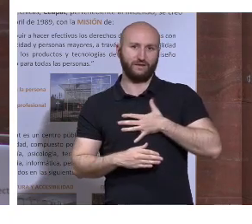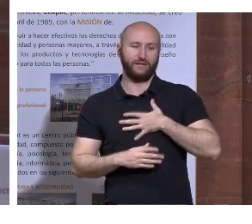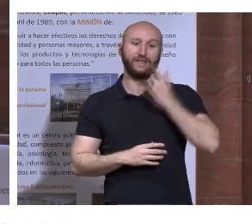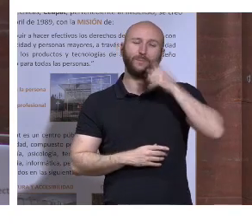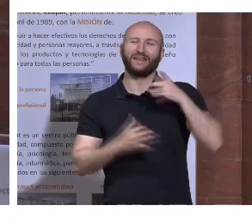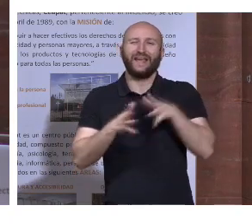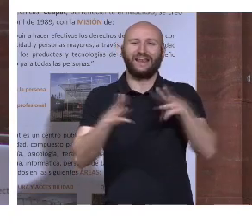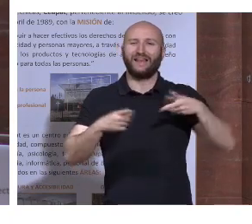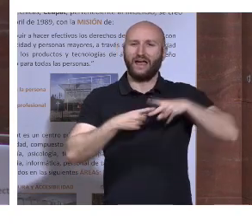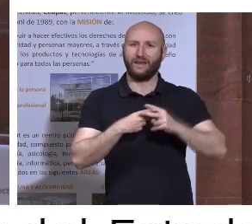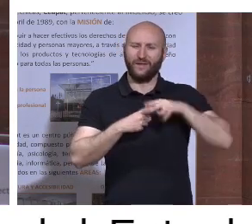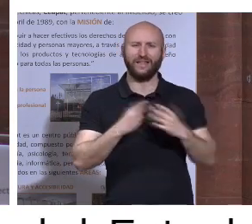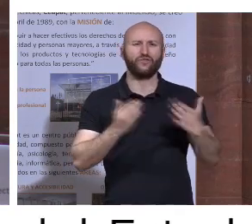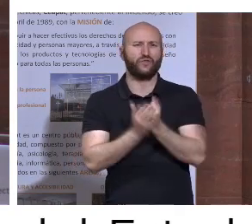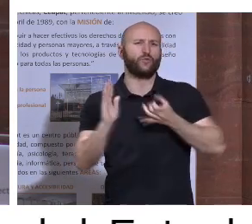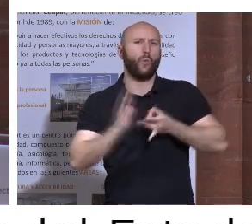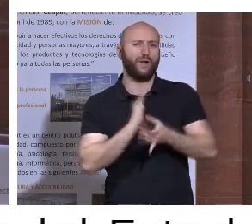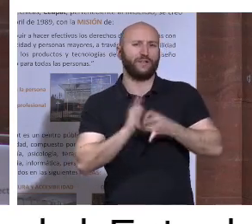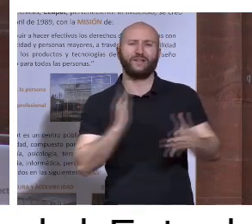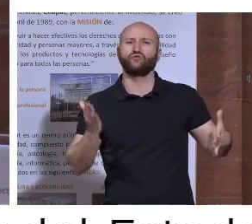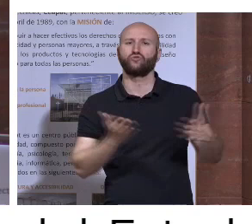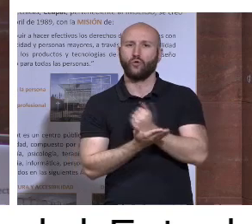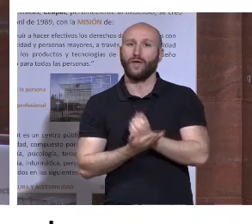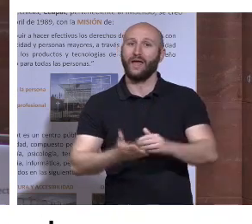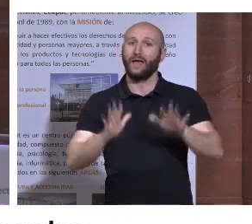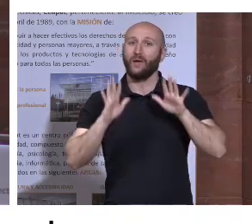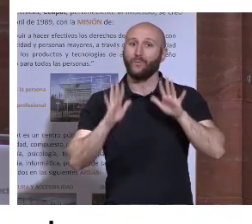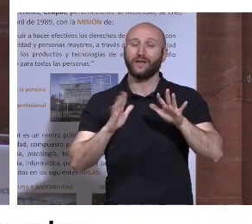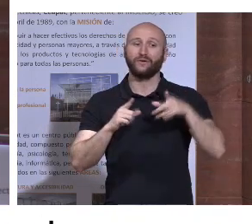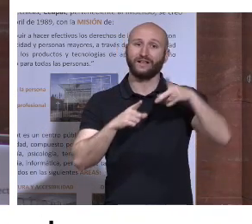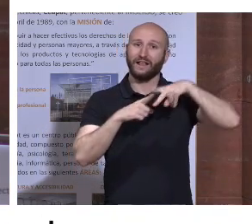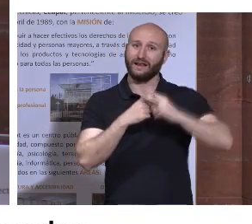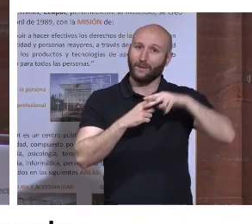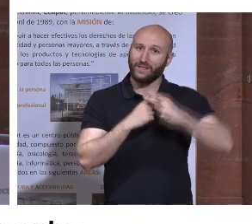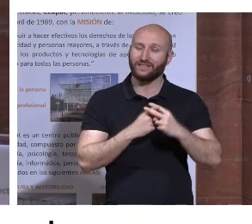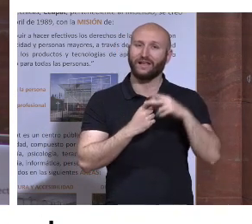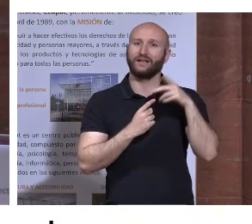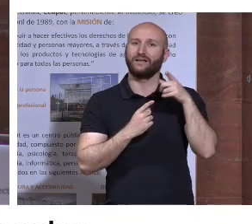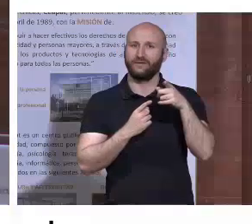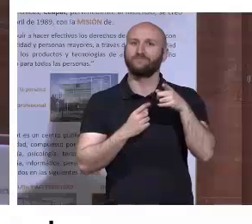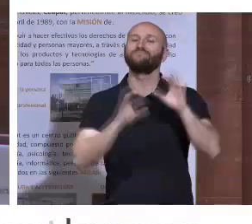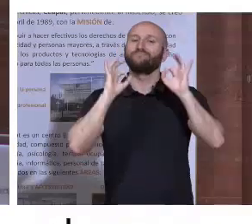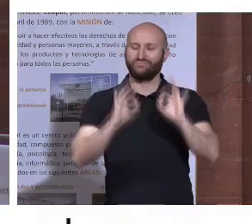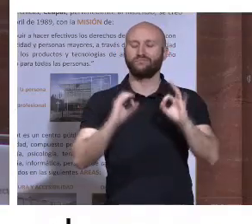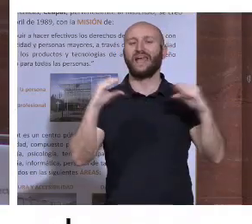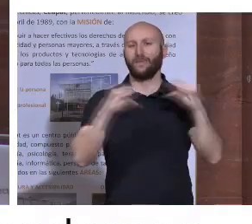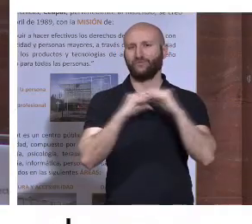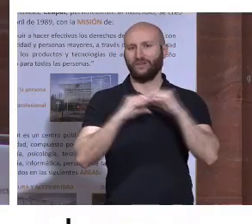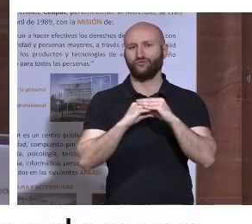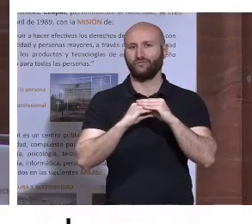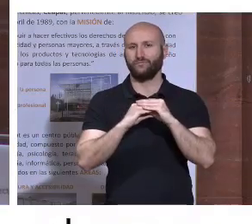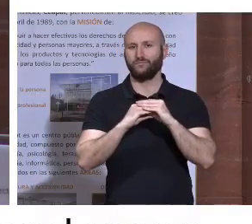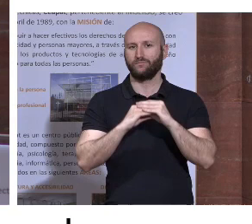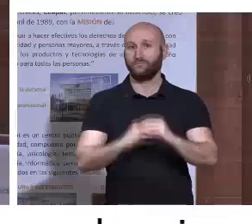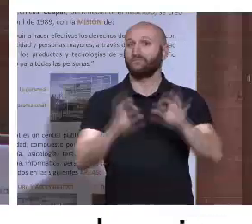herramienta, todas, cualitativamente todas, pero la poderosa herramienta era el Inserso, que yo lo sigo diciendo con